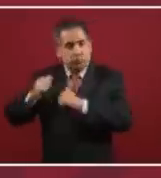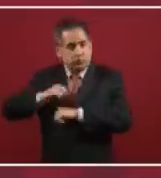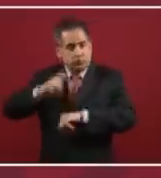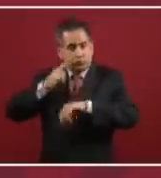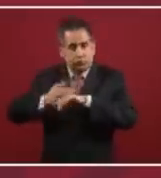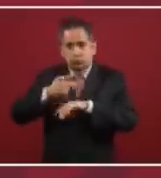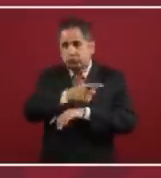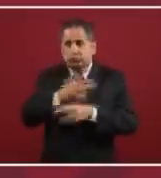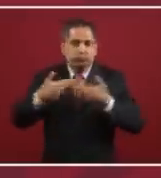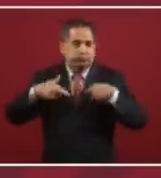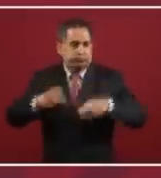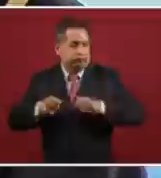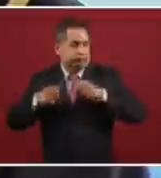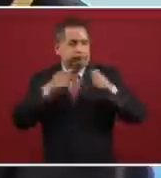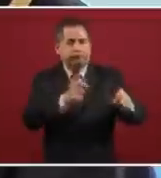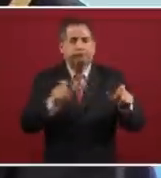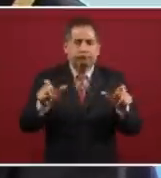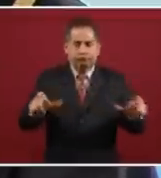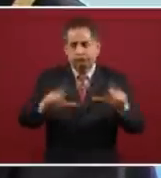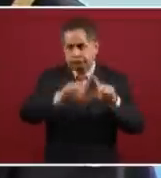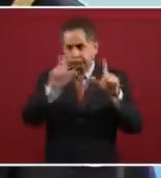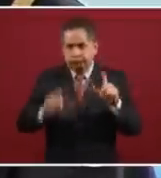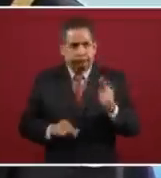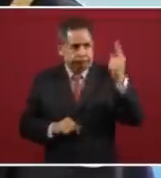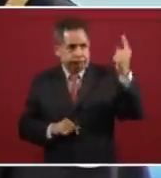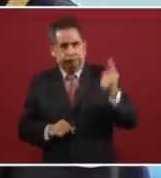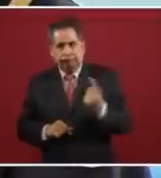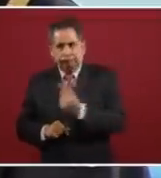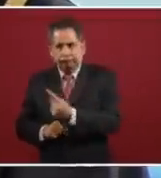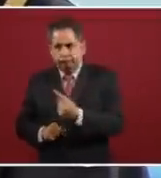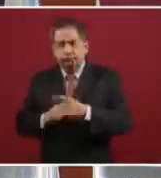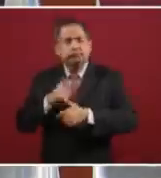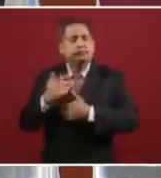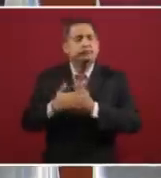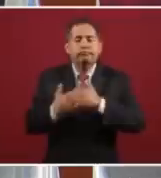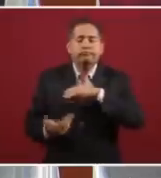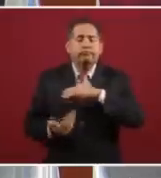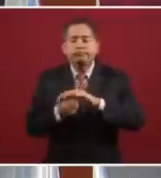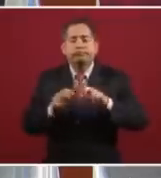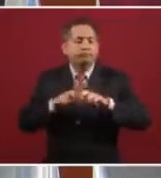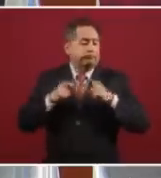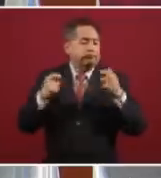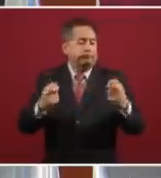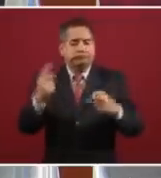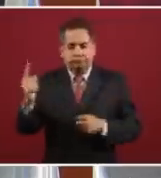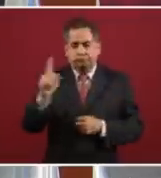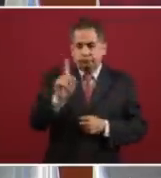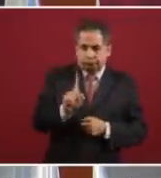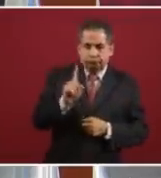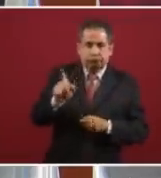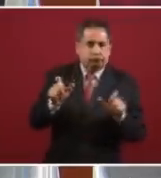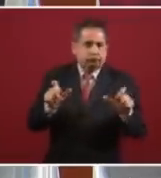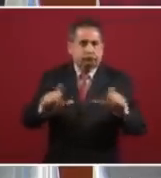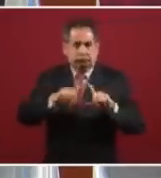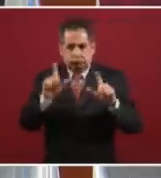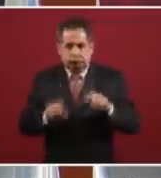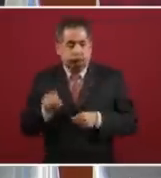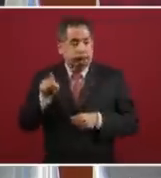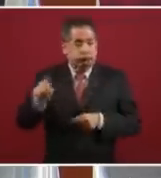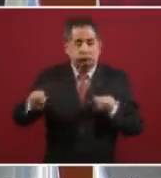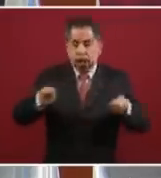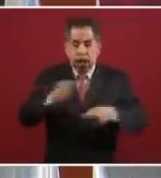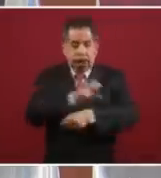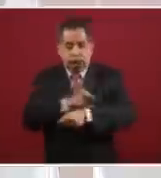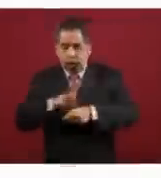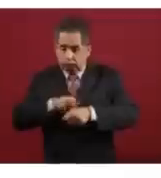el representante de la Guardia Nacional en las mesas estatales de construcción de la paz, será el que coordine todos